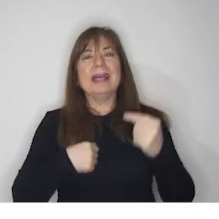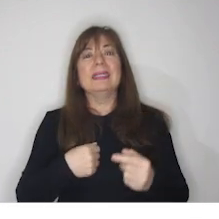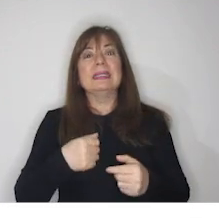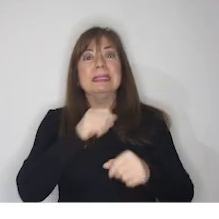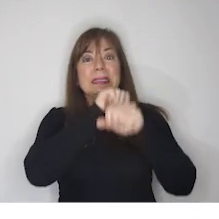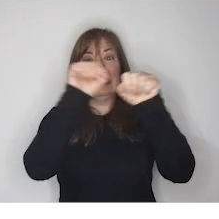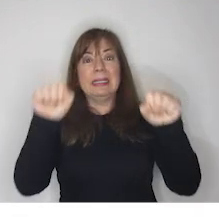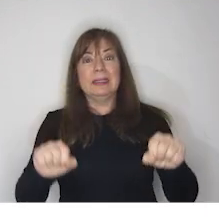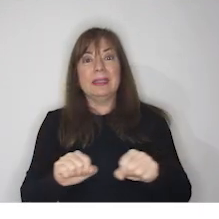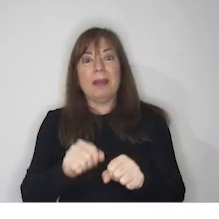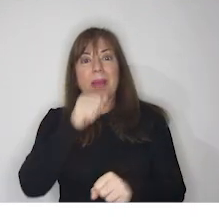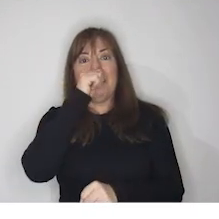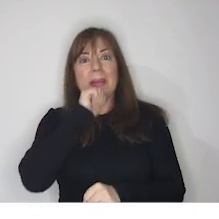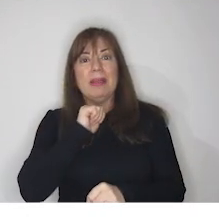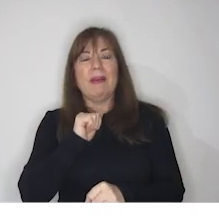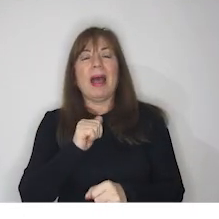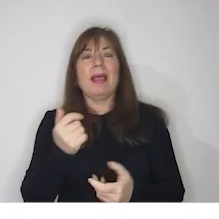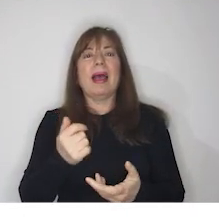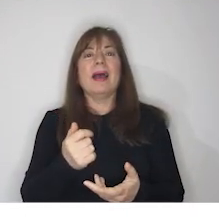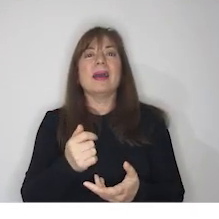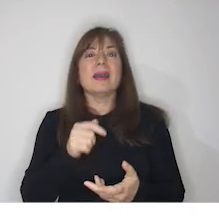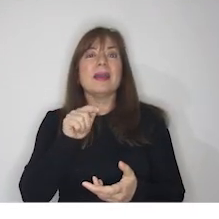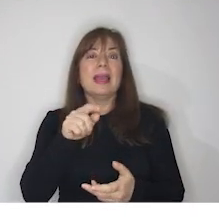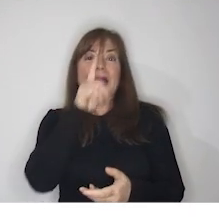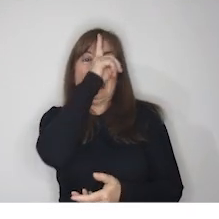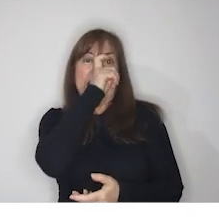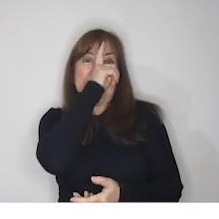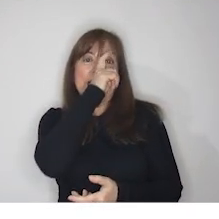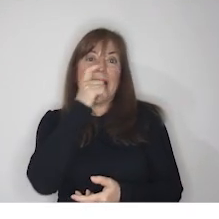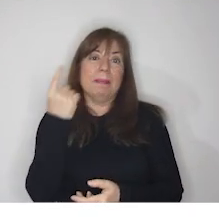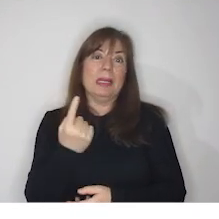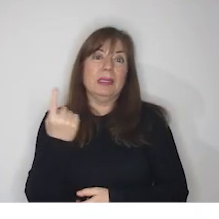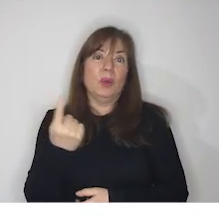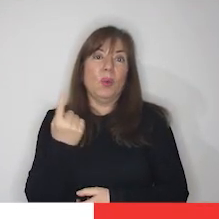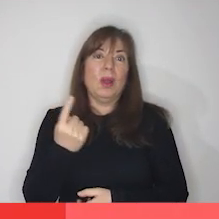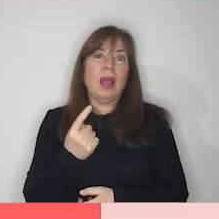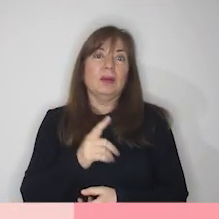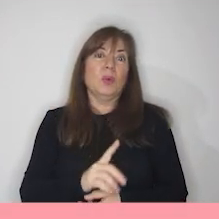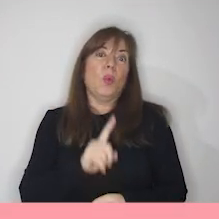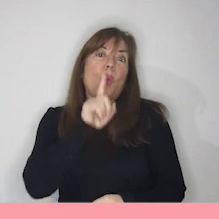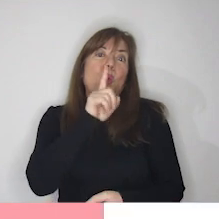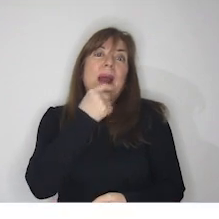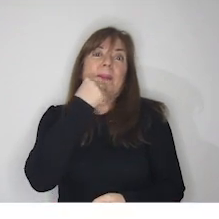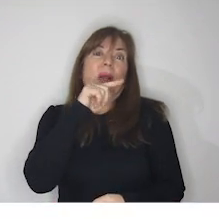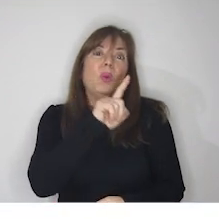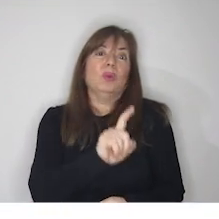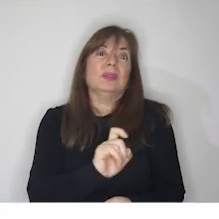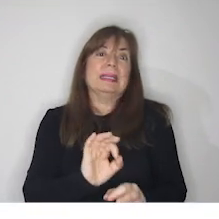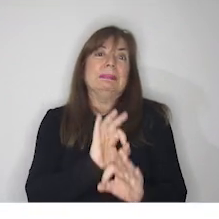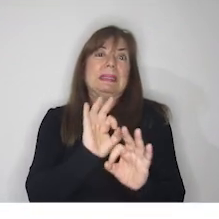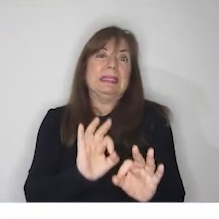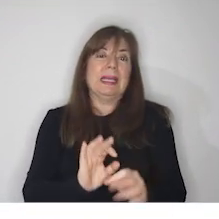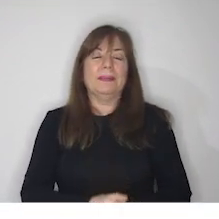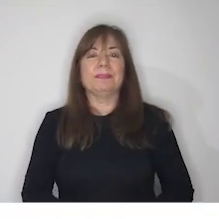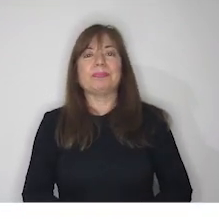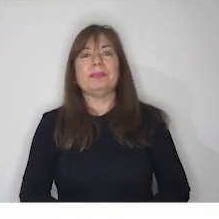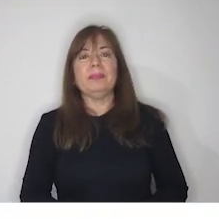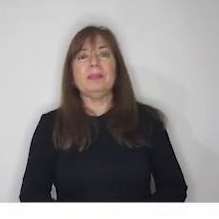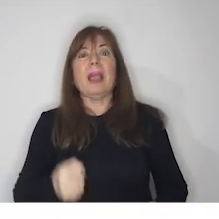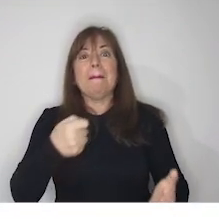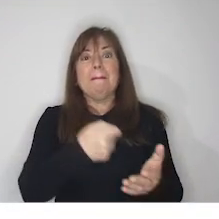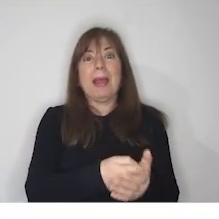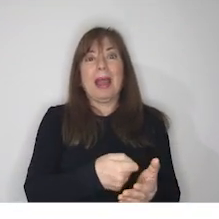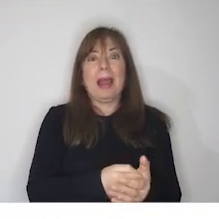otra parte, en el sistema privado, se da en consultas privadas en clínicas, generalmente se realiza una consulta